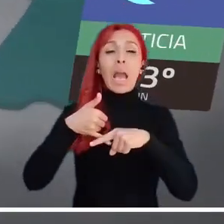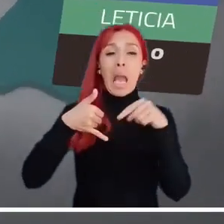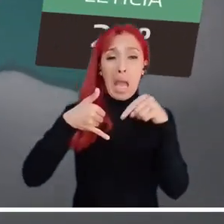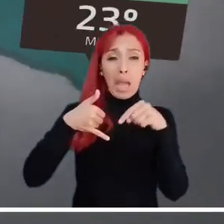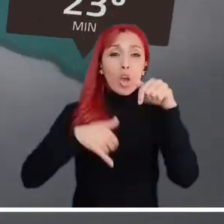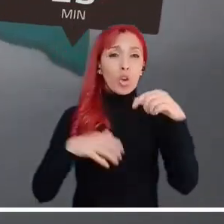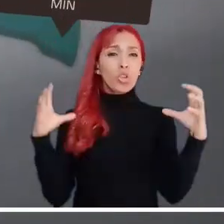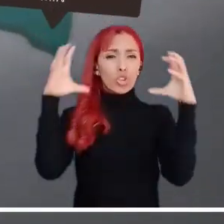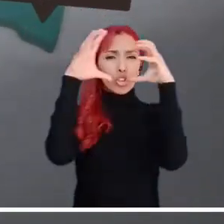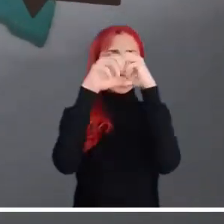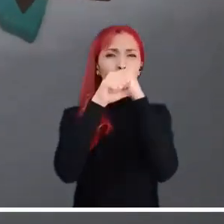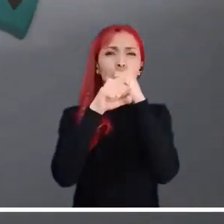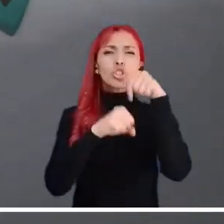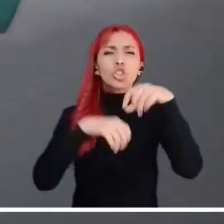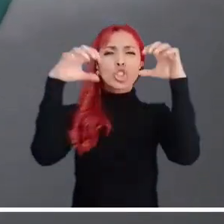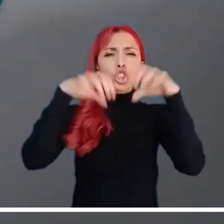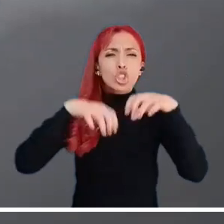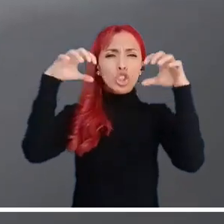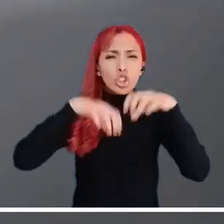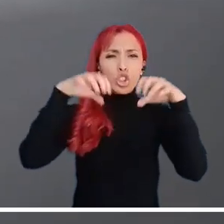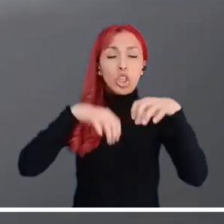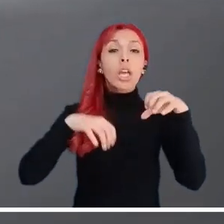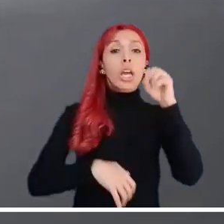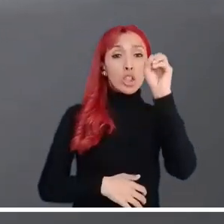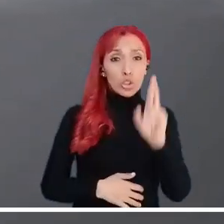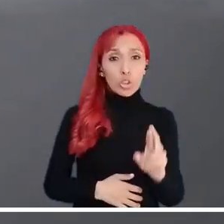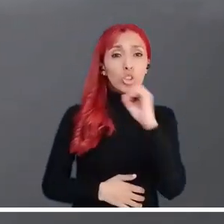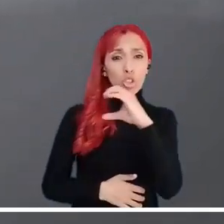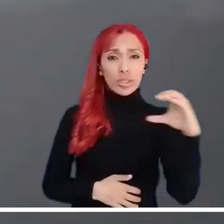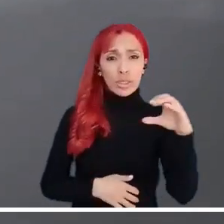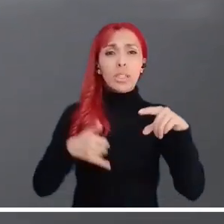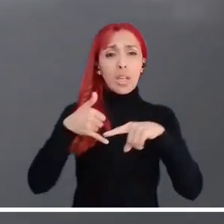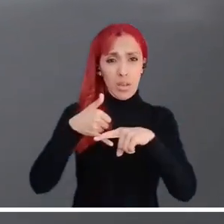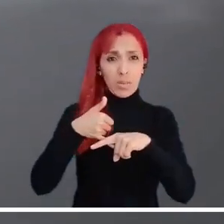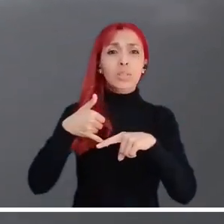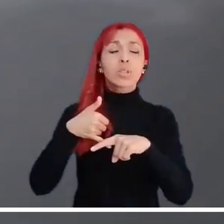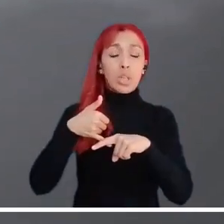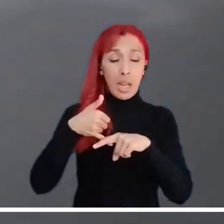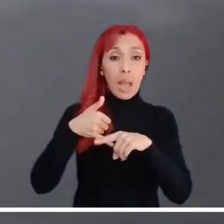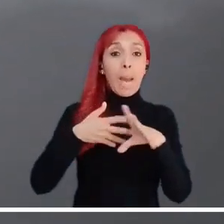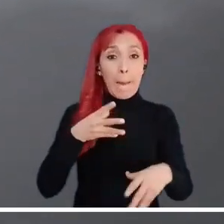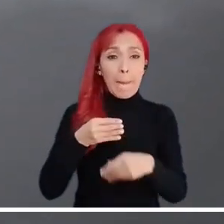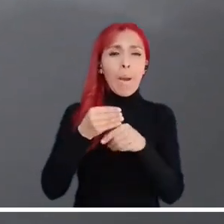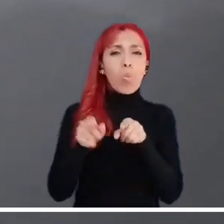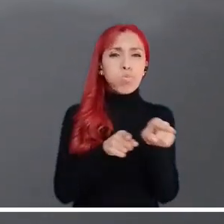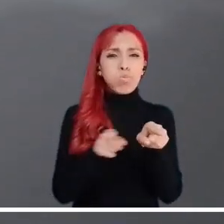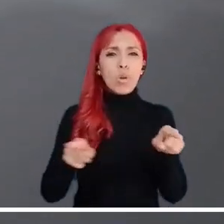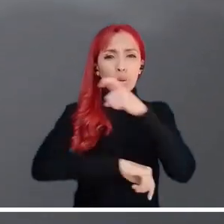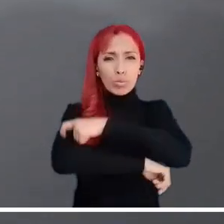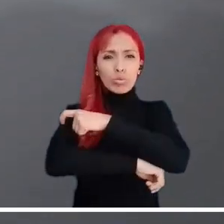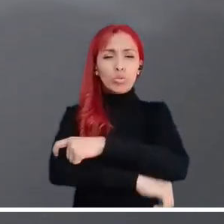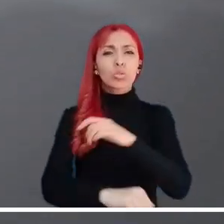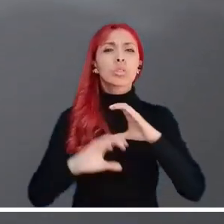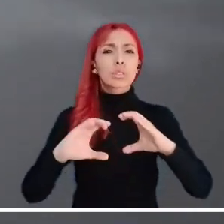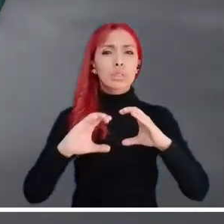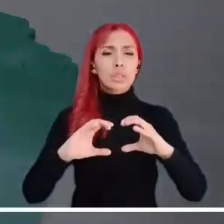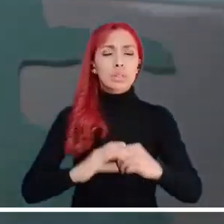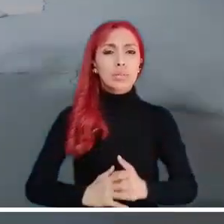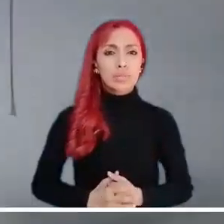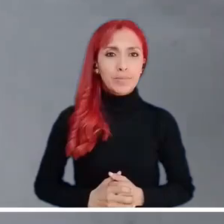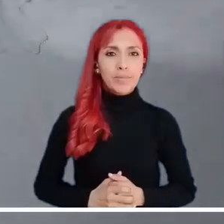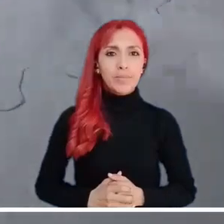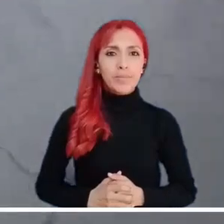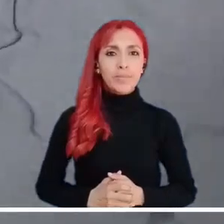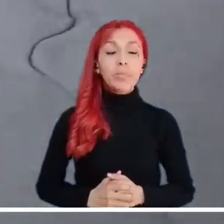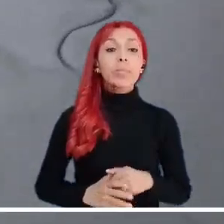Amazonía se preparan para experimentar lluvias de baja intensidad en el sur y occidente de Amazonas y en sectores de Putumayo